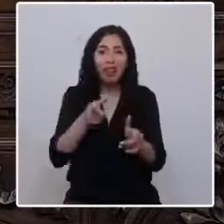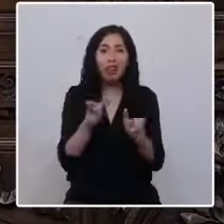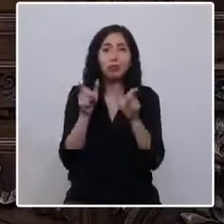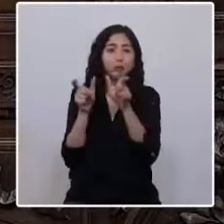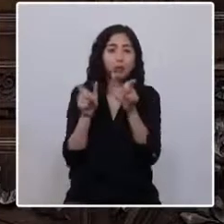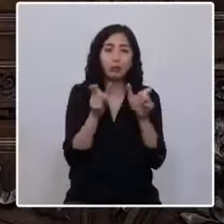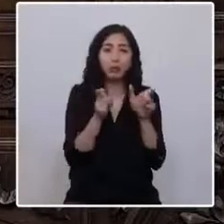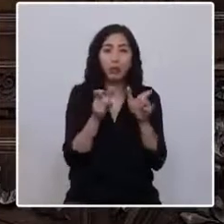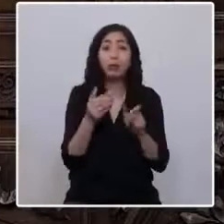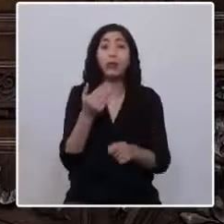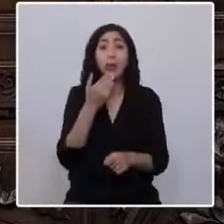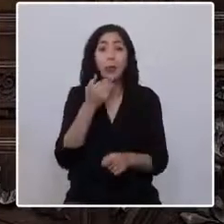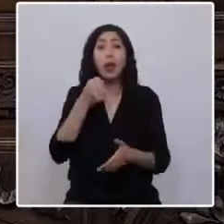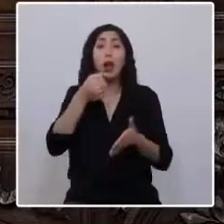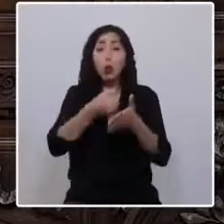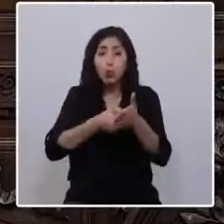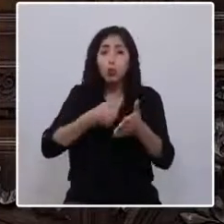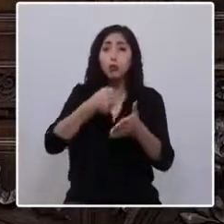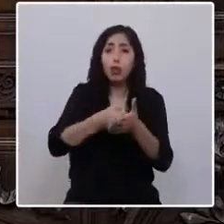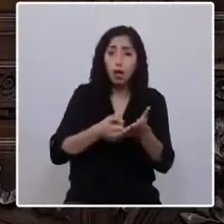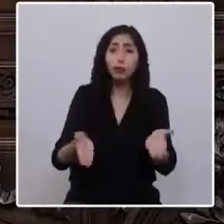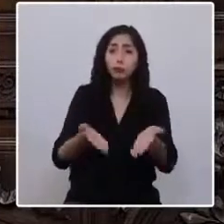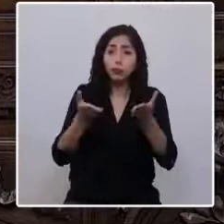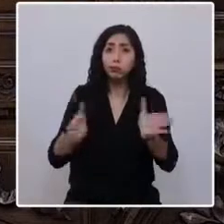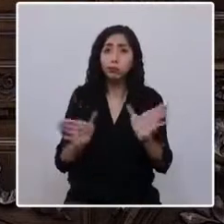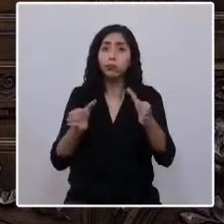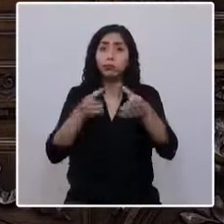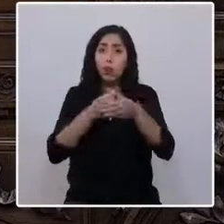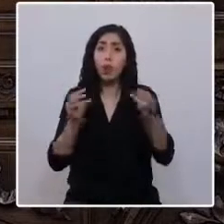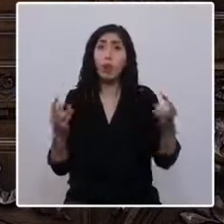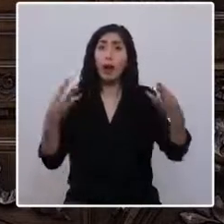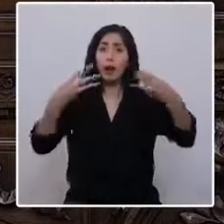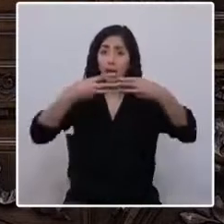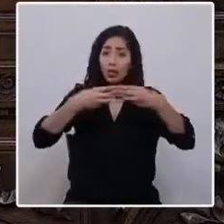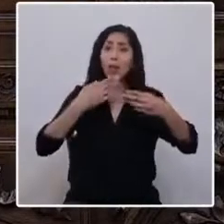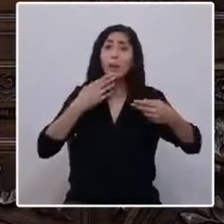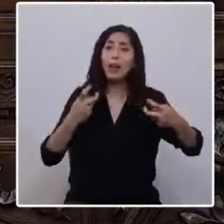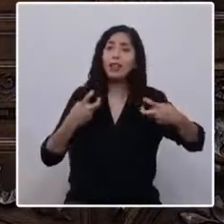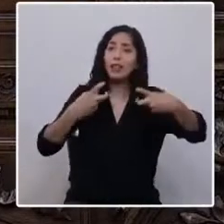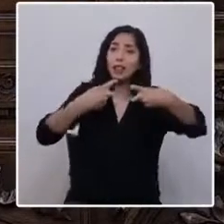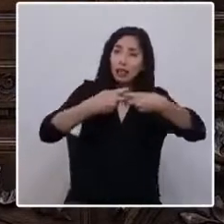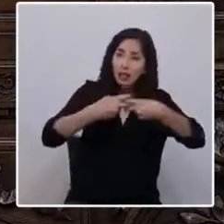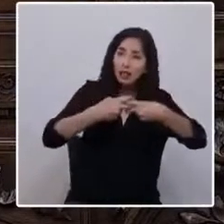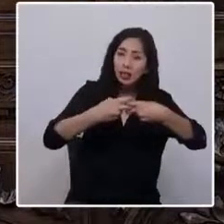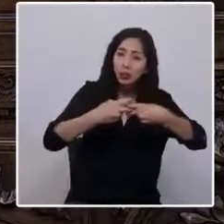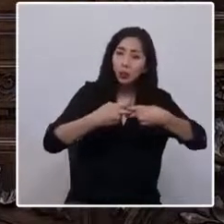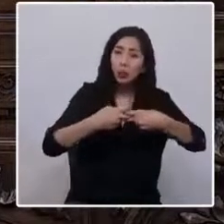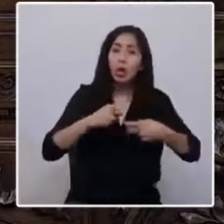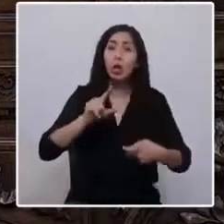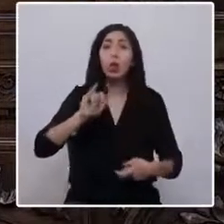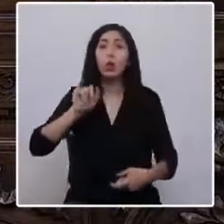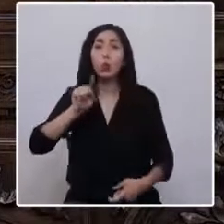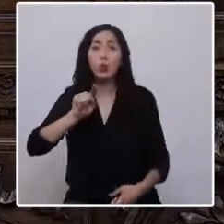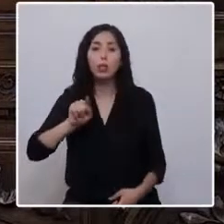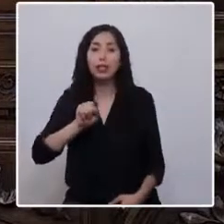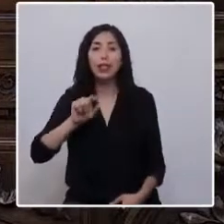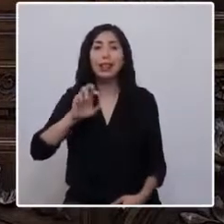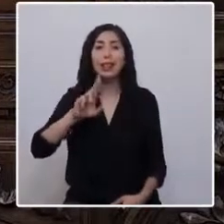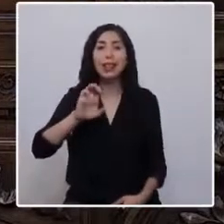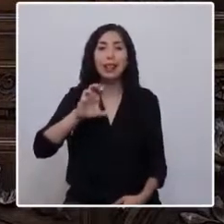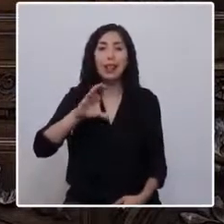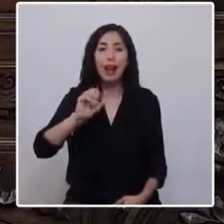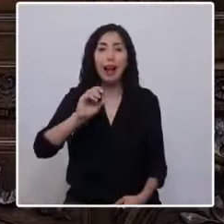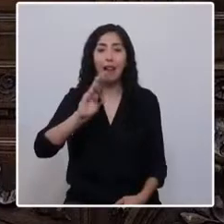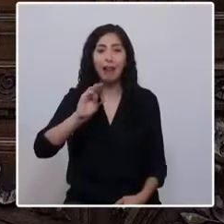levantar la Federación Obrera de Magallanes, organización anarcosindicalista admirada por Luis Emilio Recabarren, y las decenas de almas